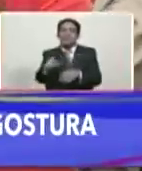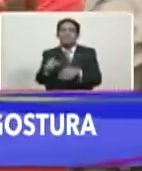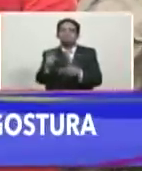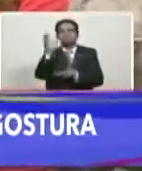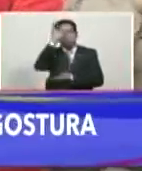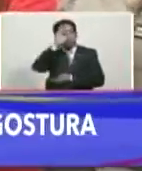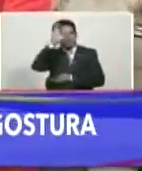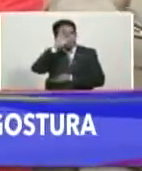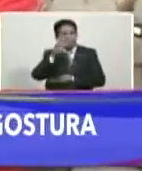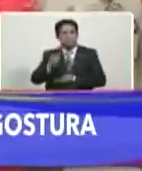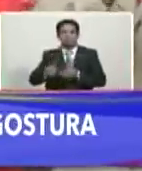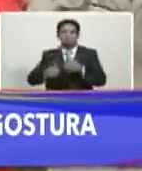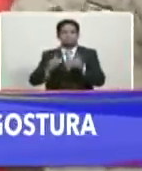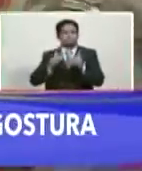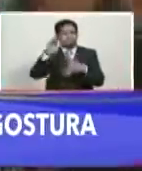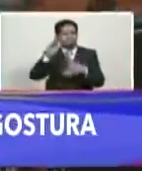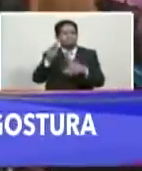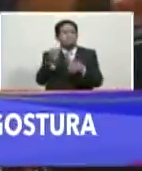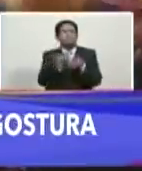máxima moral.